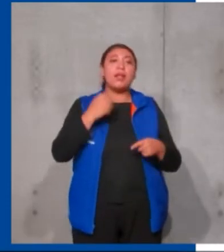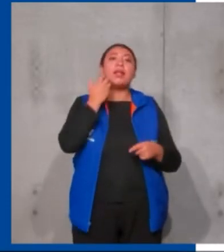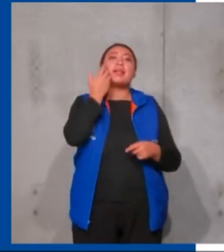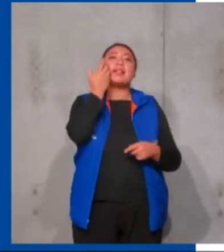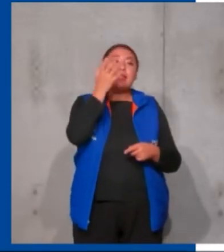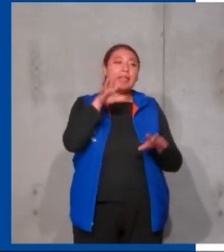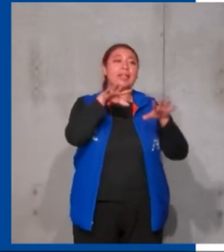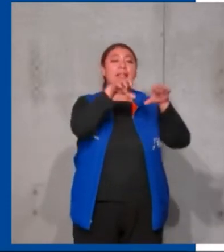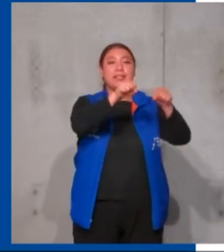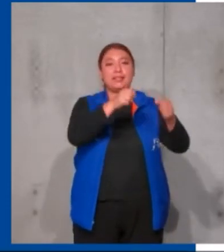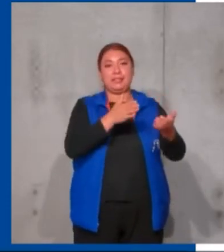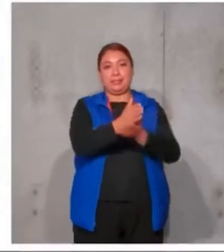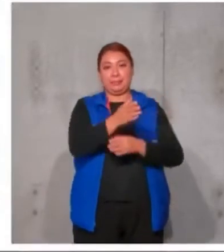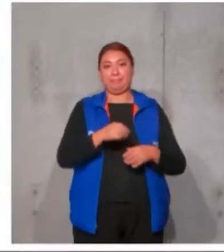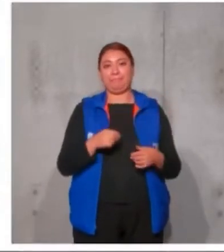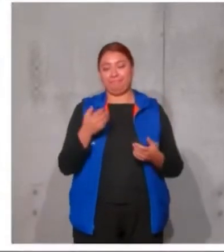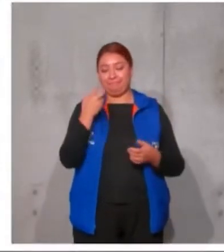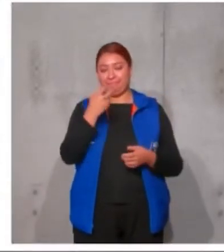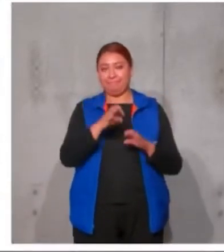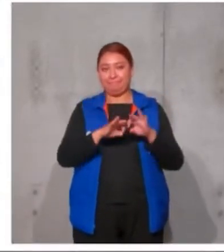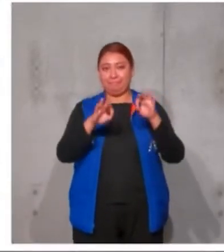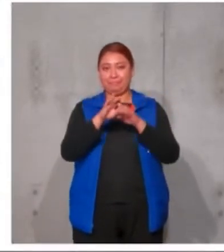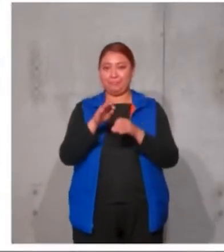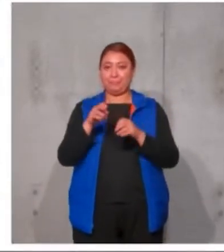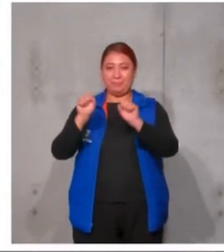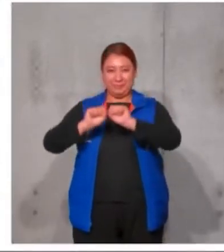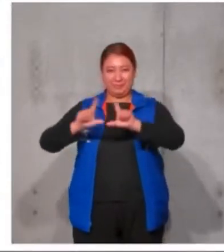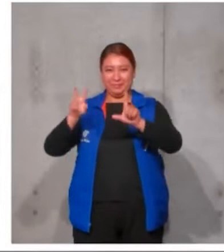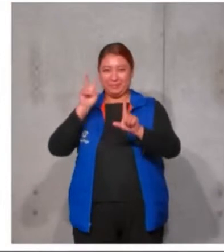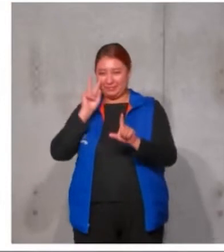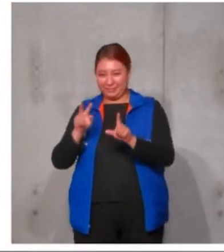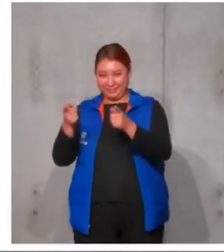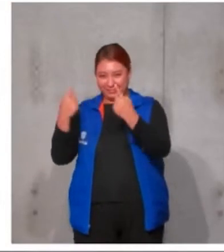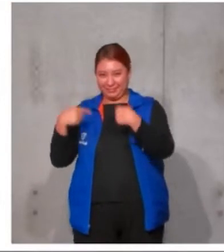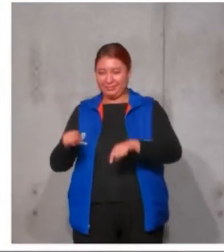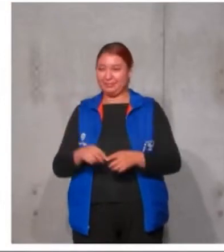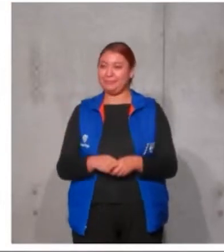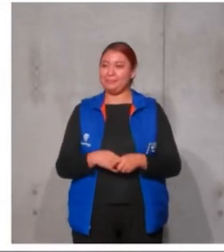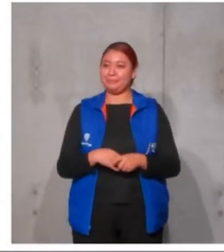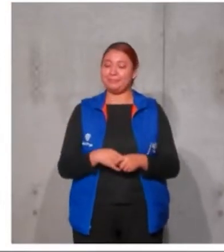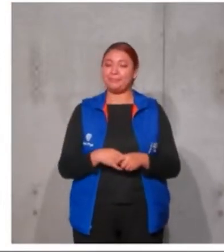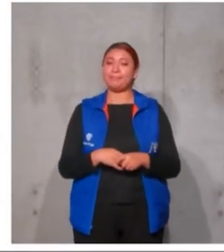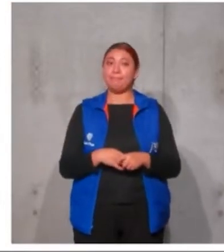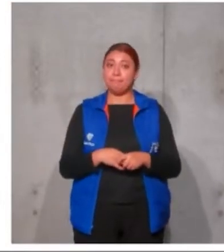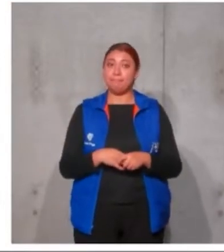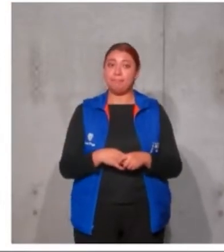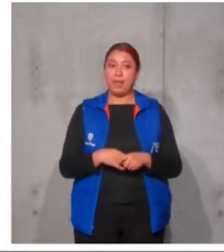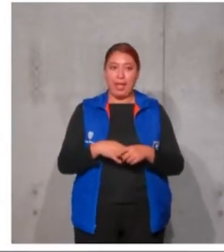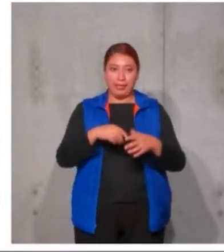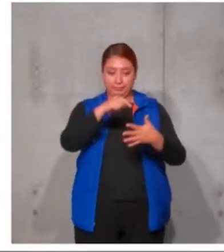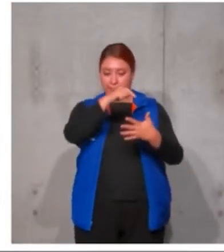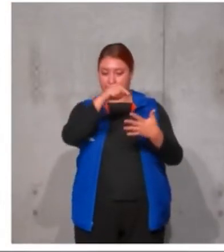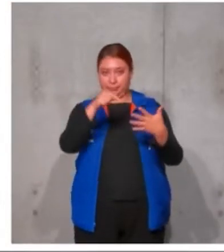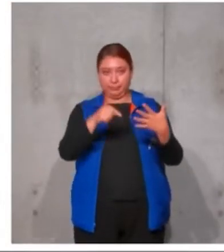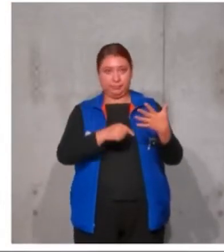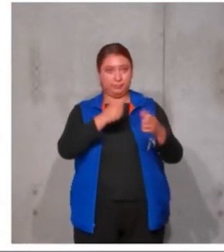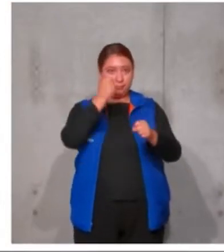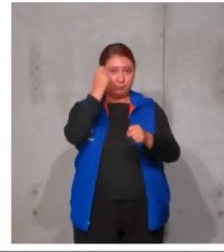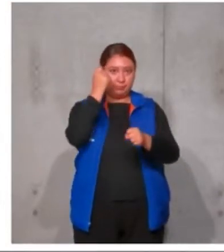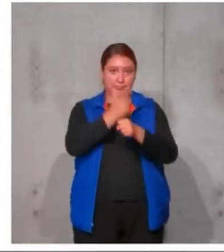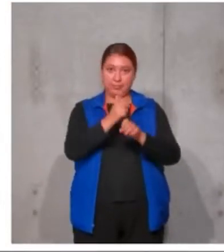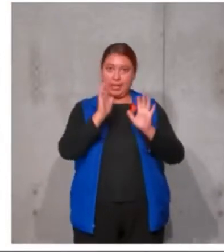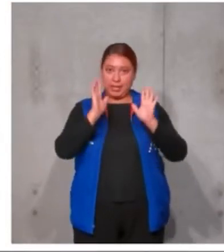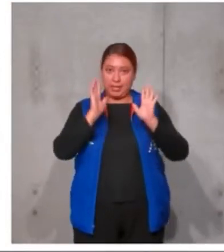la organización. Siguiente, por favor. Una vez que nosotros hemos